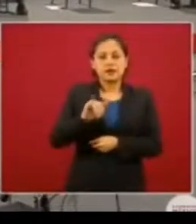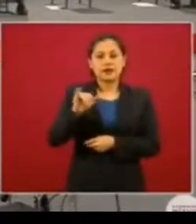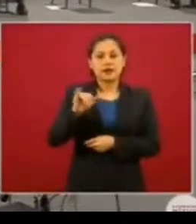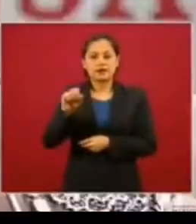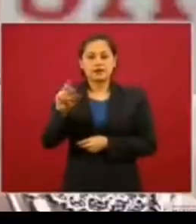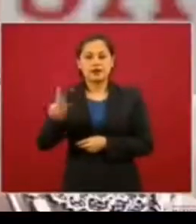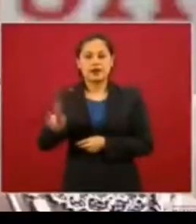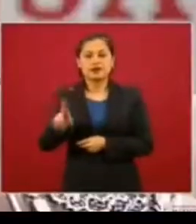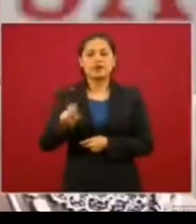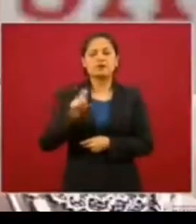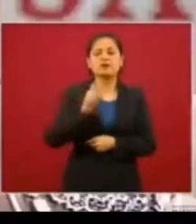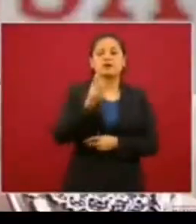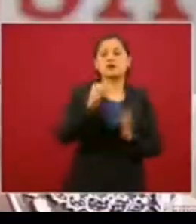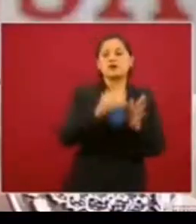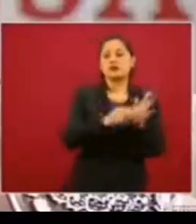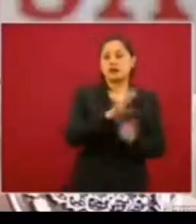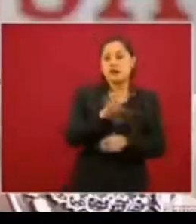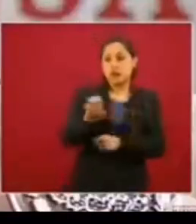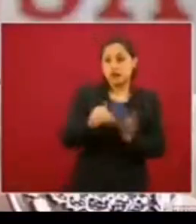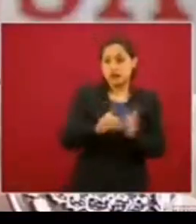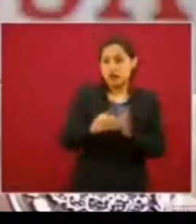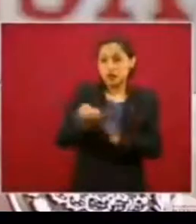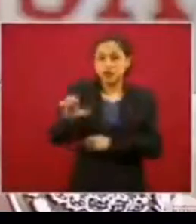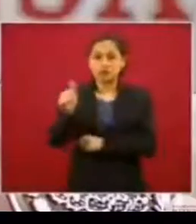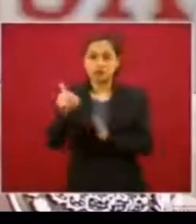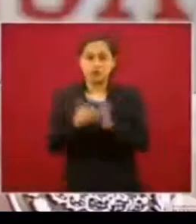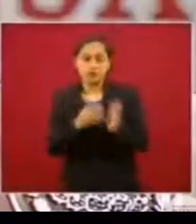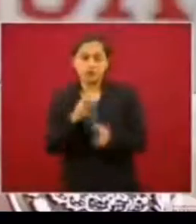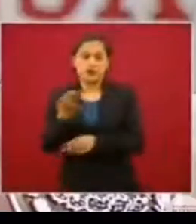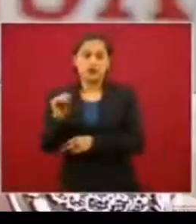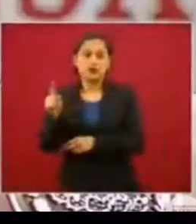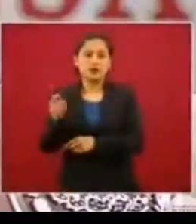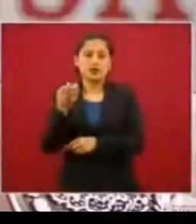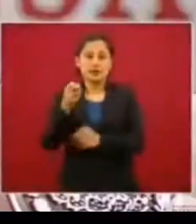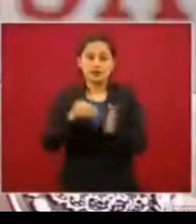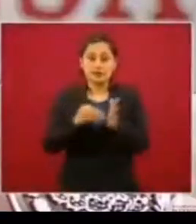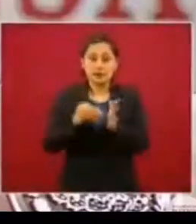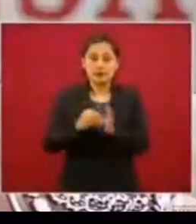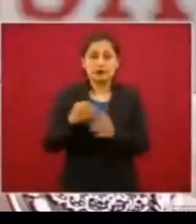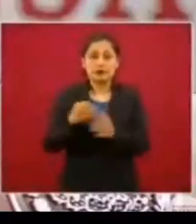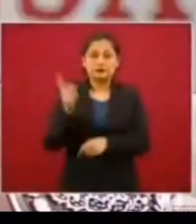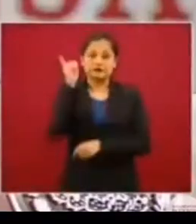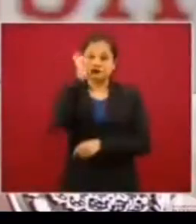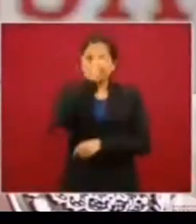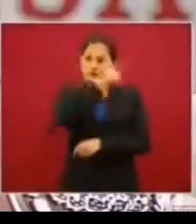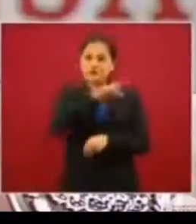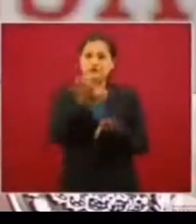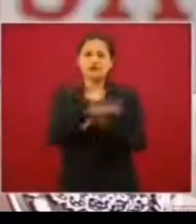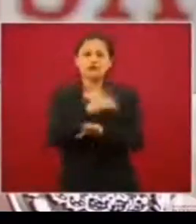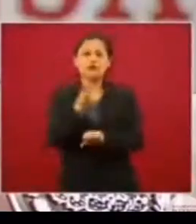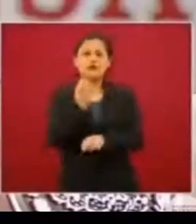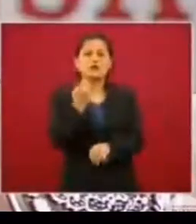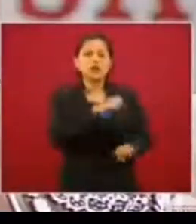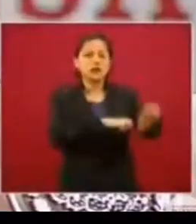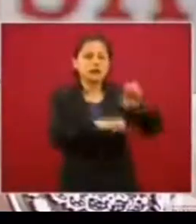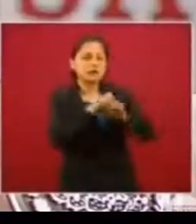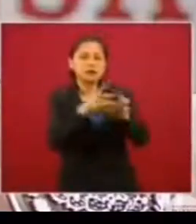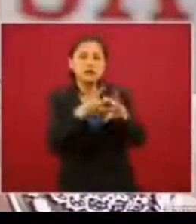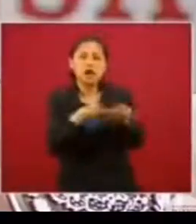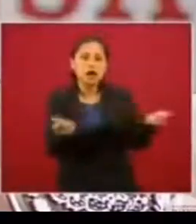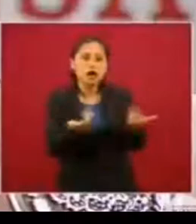y 11 mil 300 millones estos dos son muy difíciles de recuperar ya para el sat porque como la empresa son como empresas fantasmas